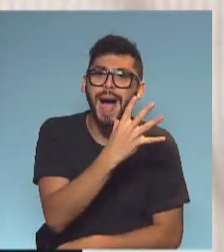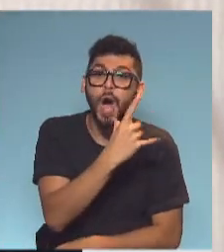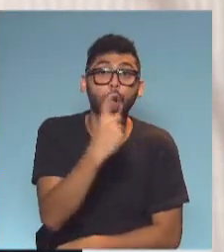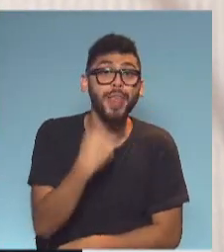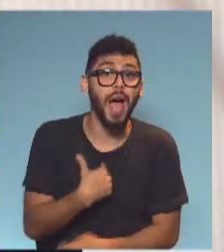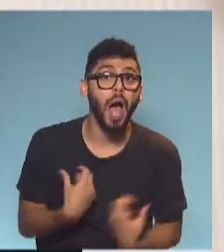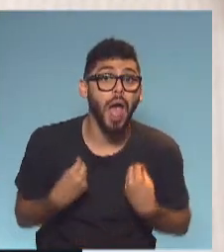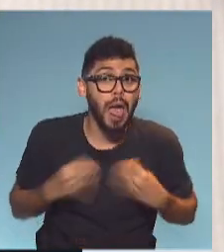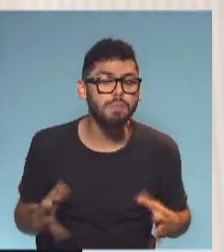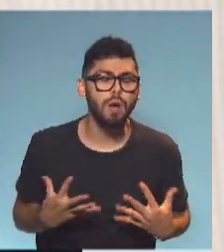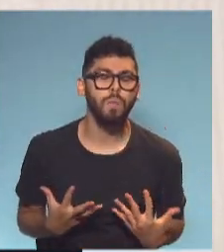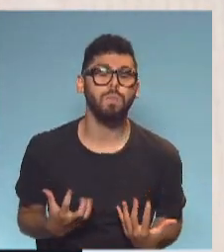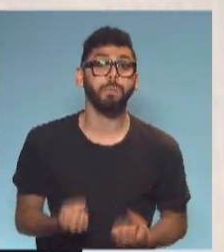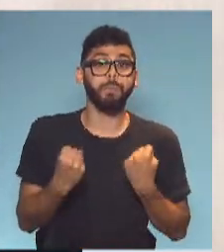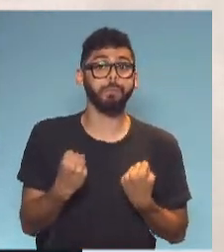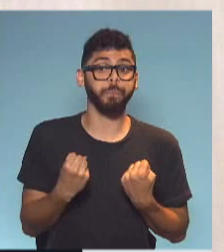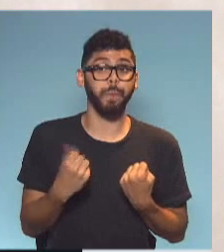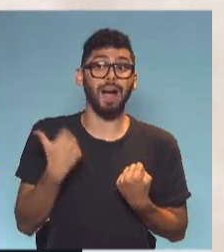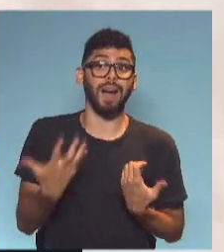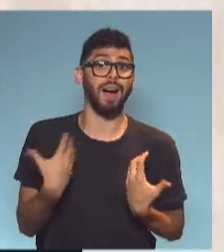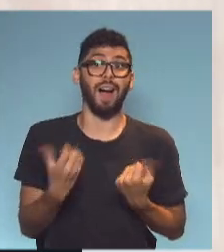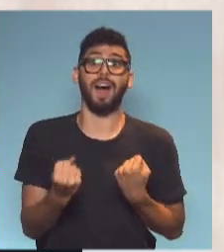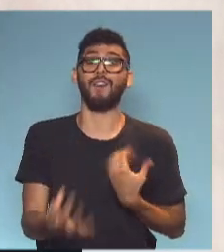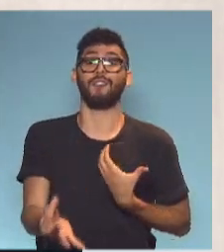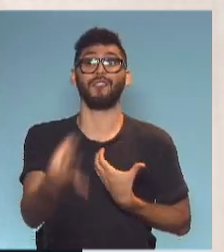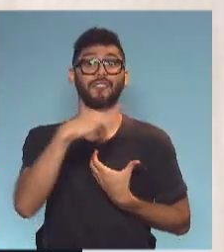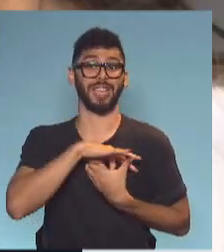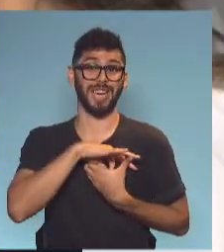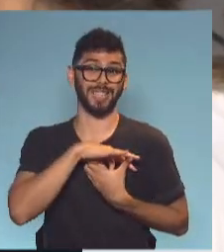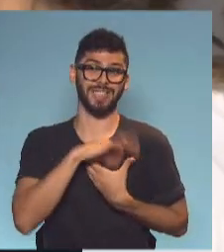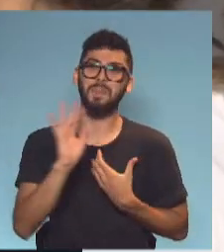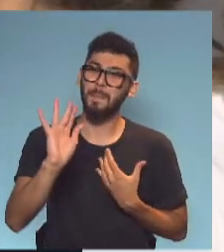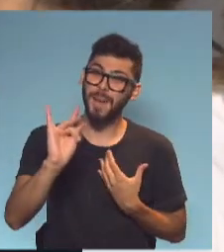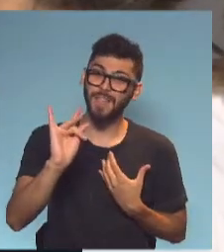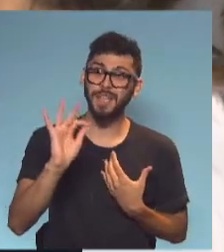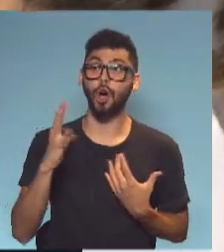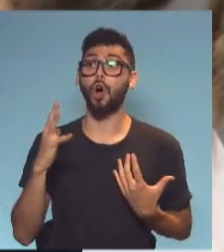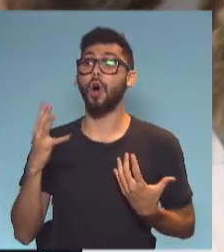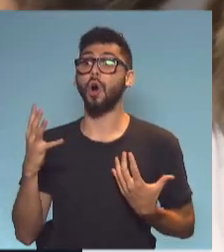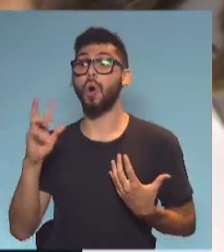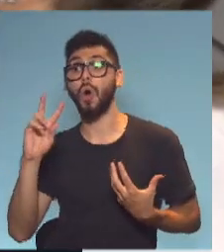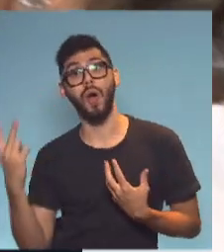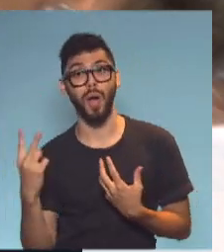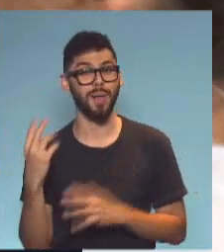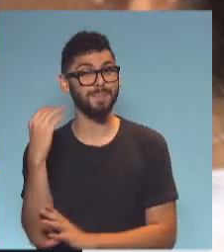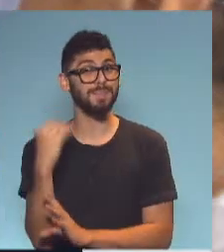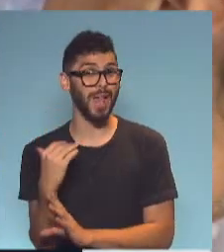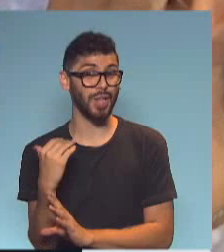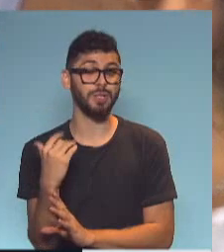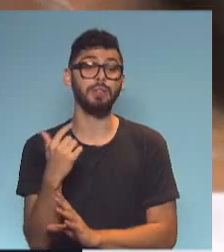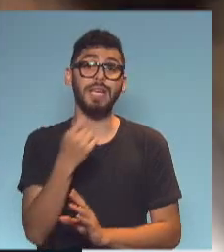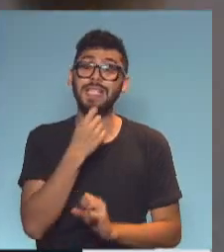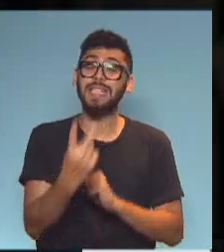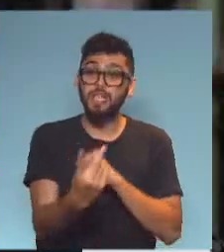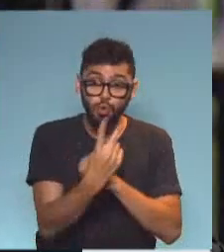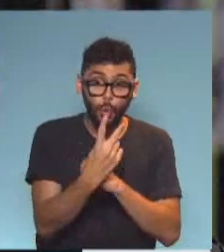hacer efecto. Eso ya baja mucho la posibilidad de infectarse y tener complicaciones y fallecer. Pero cuanto más nos cuidemos, más vamos a